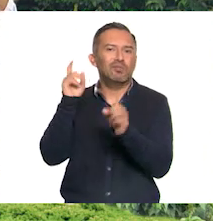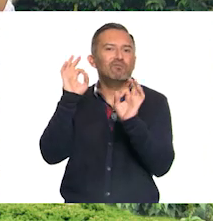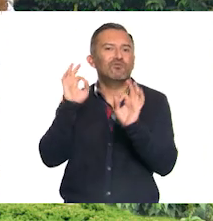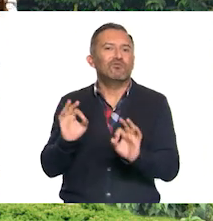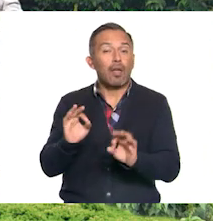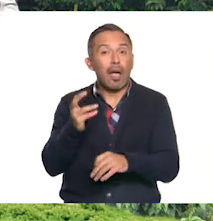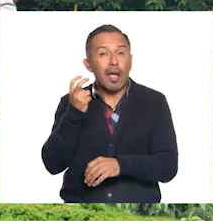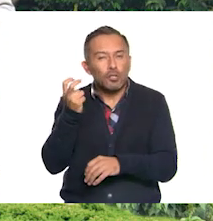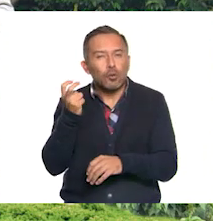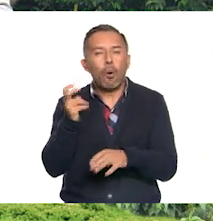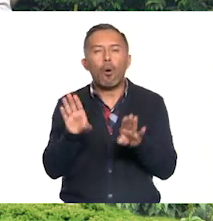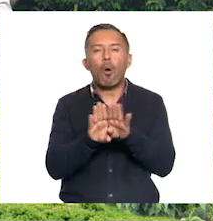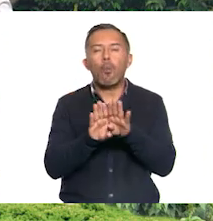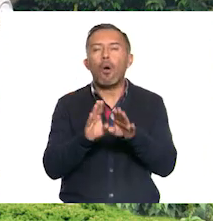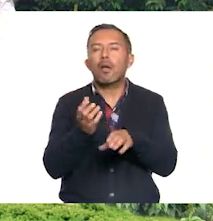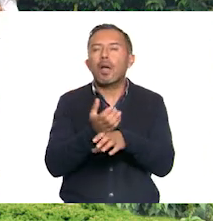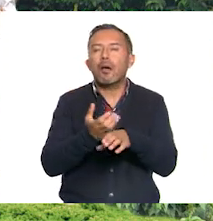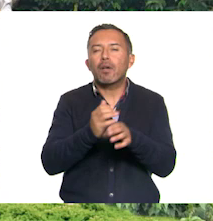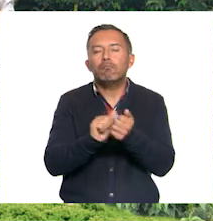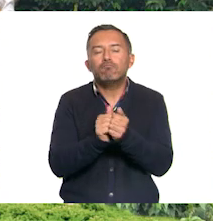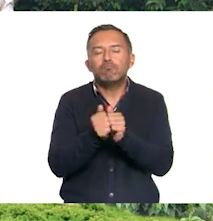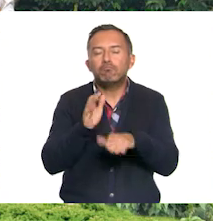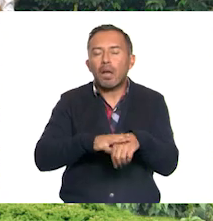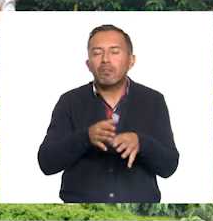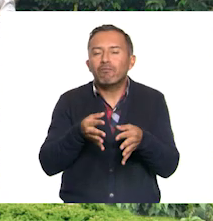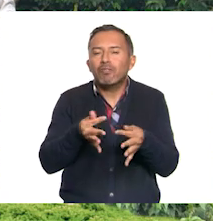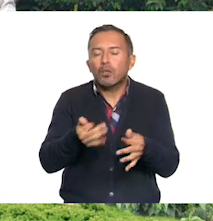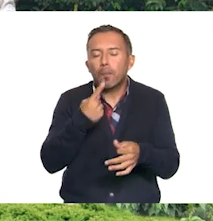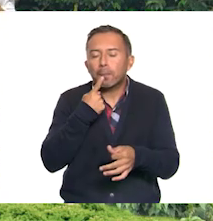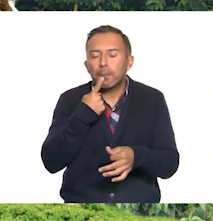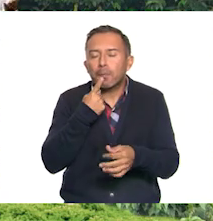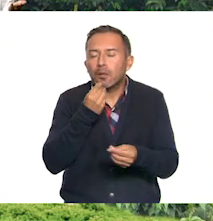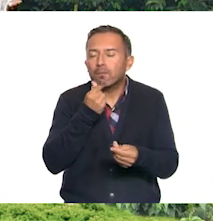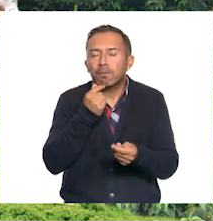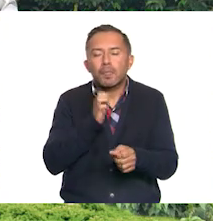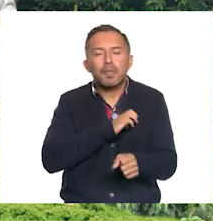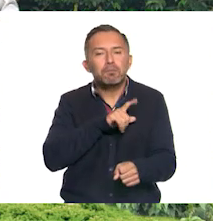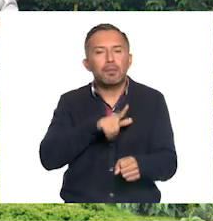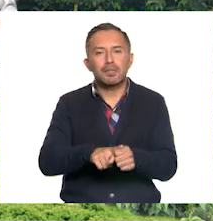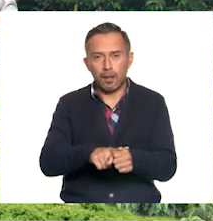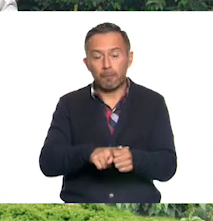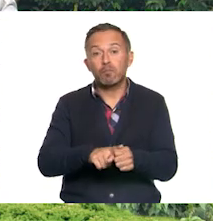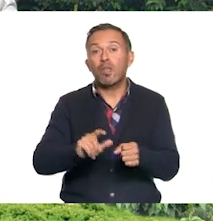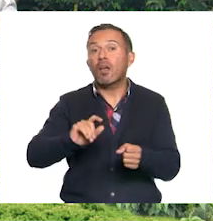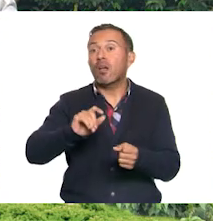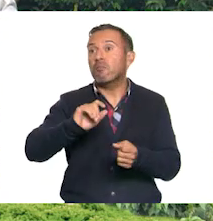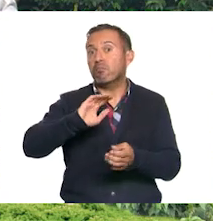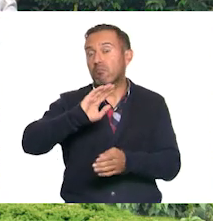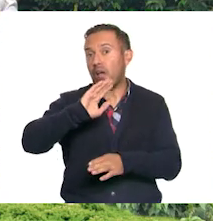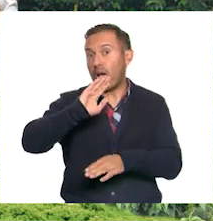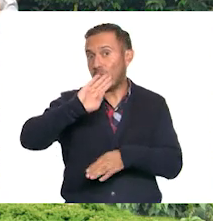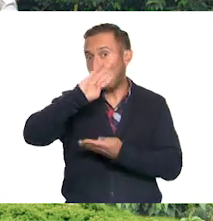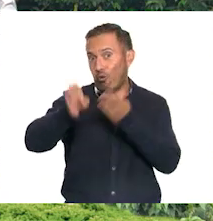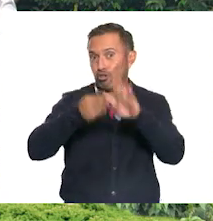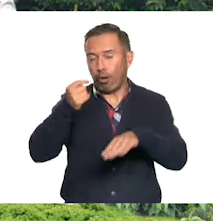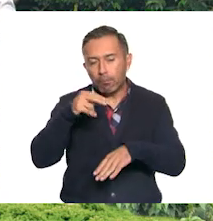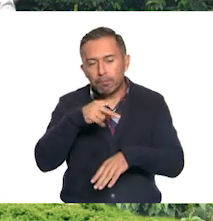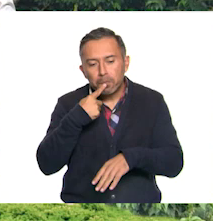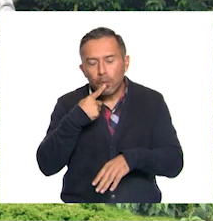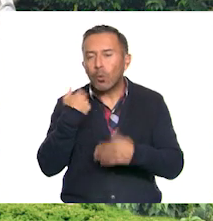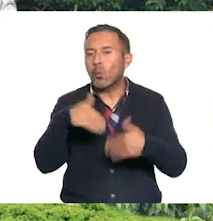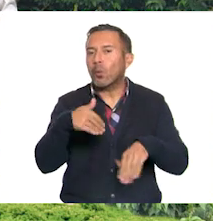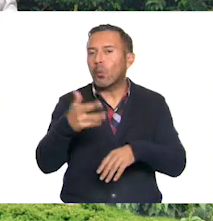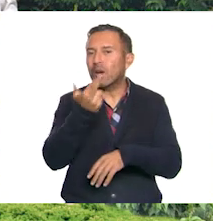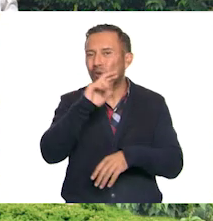resultado un café de alta calidad y sabor particular que ha sido reconocido a nivel internacional, el café